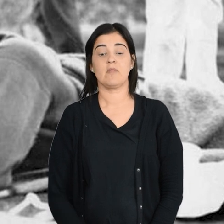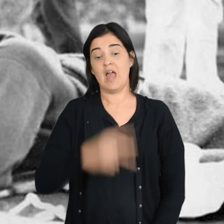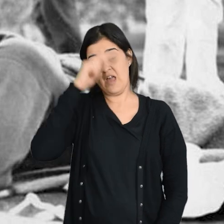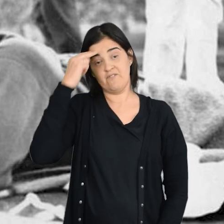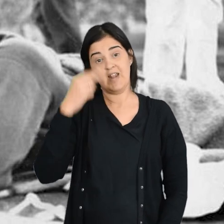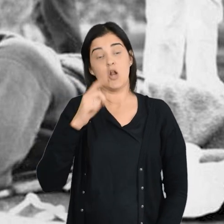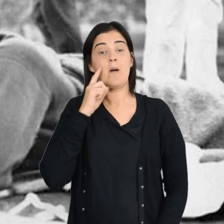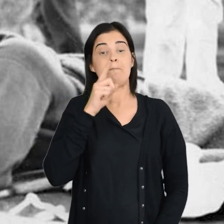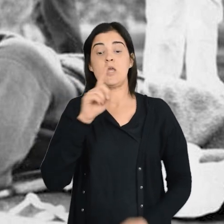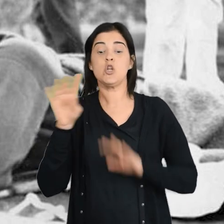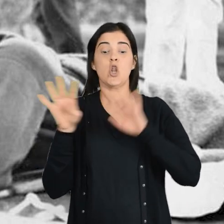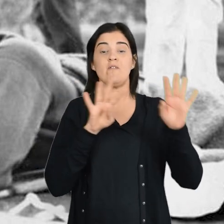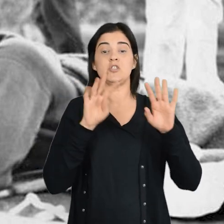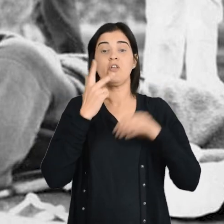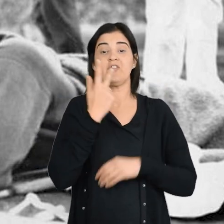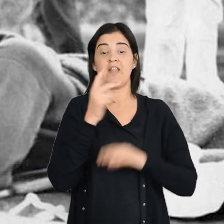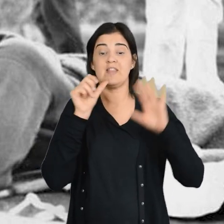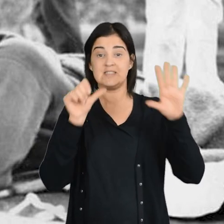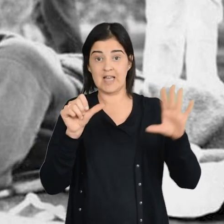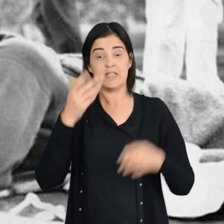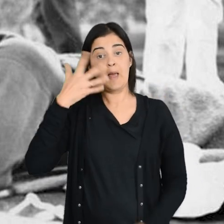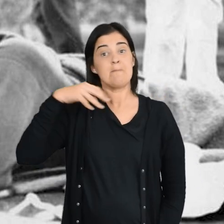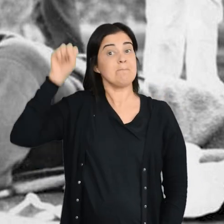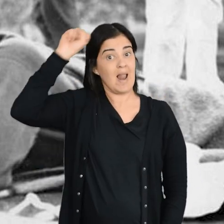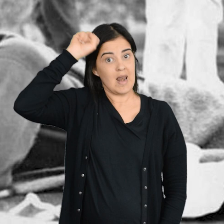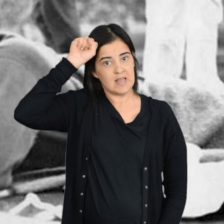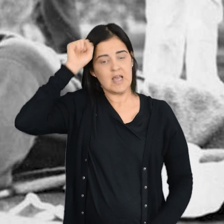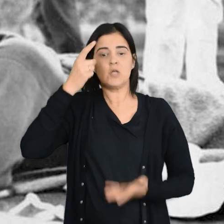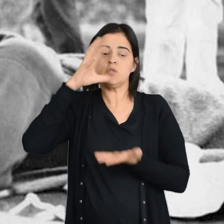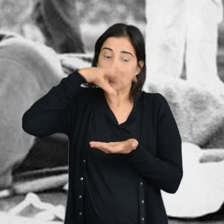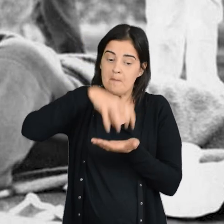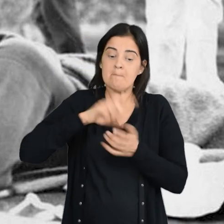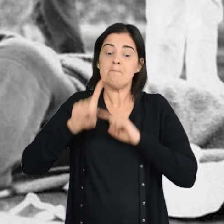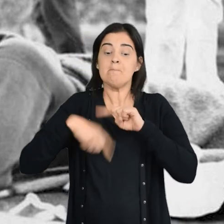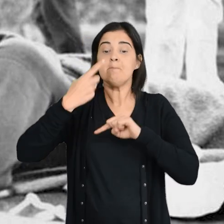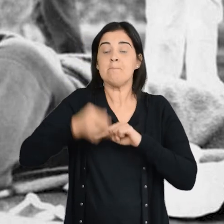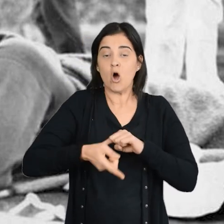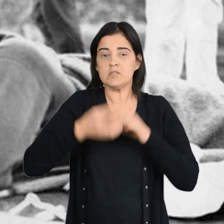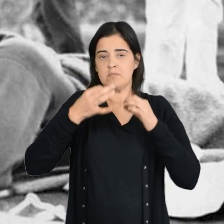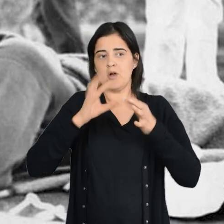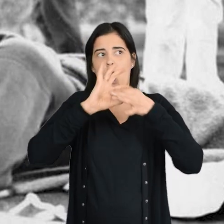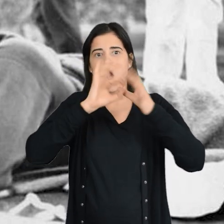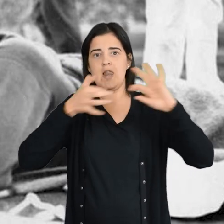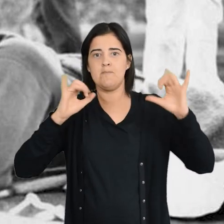en el verano de 1936 Berlín sería sede de los próximos juegos olímpicos